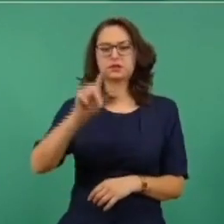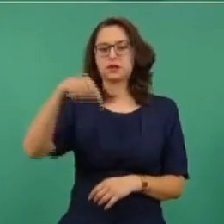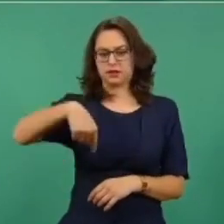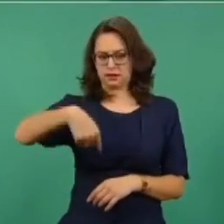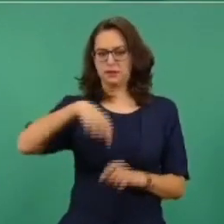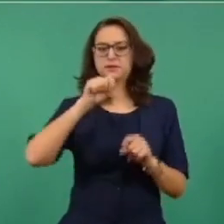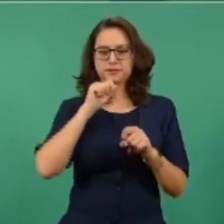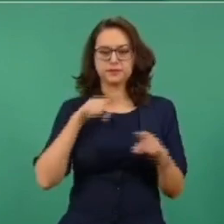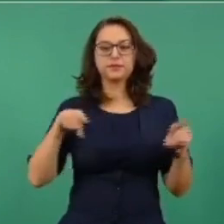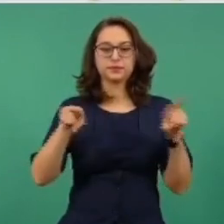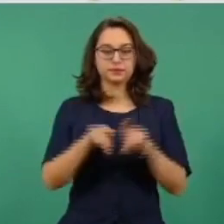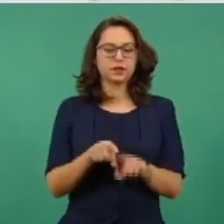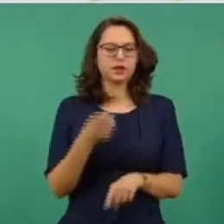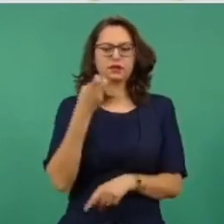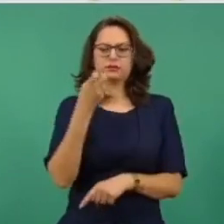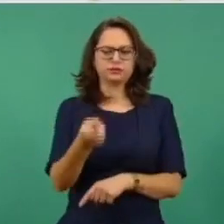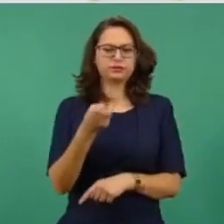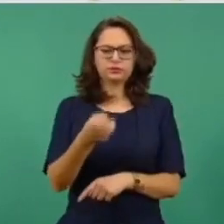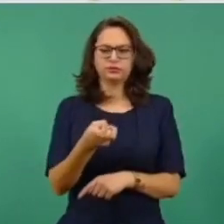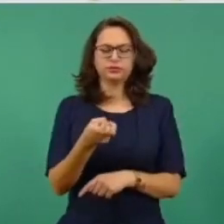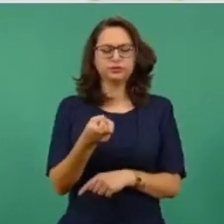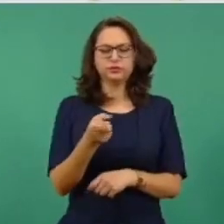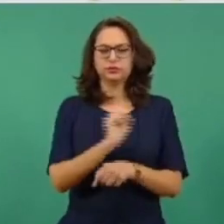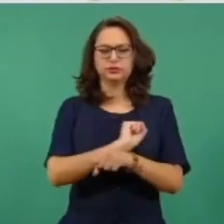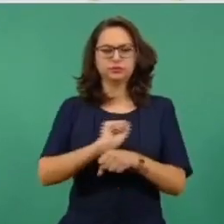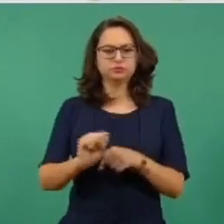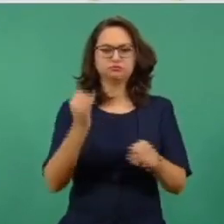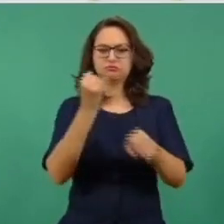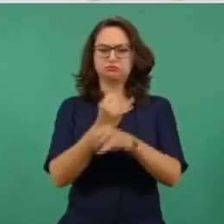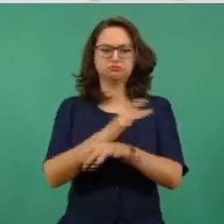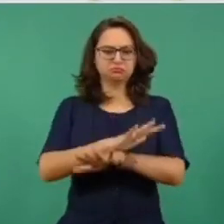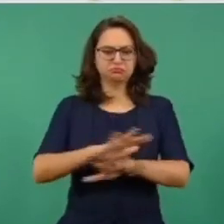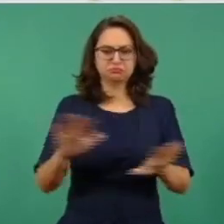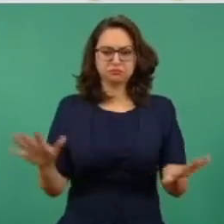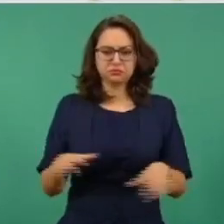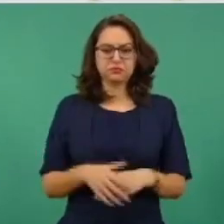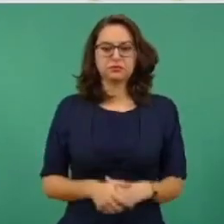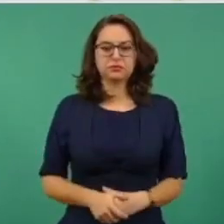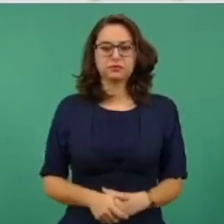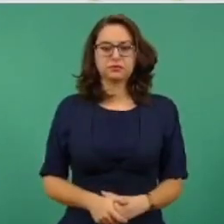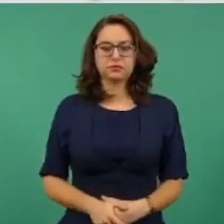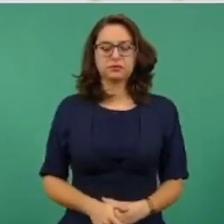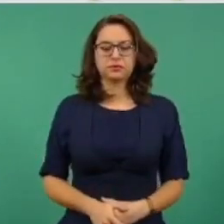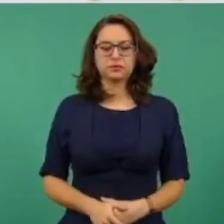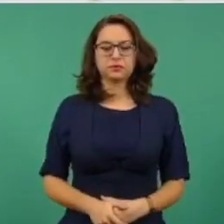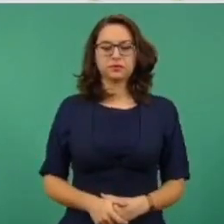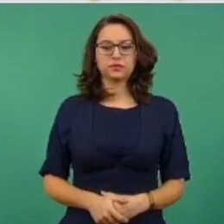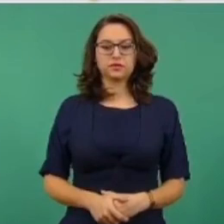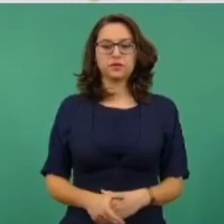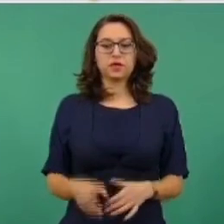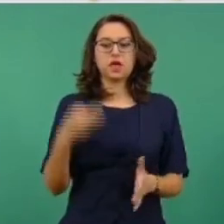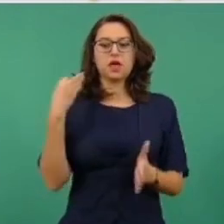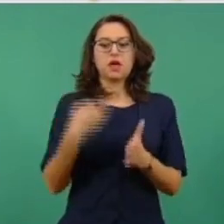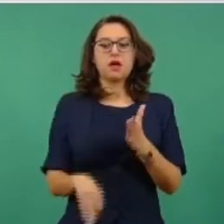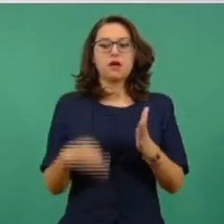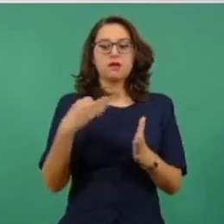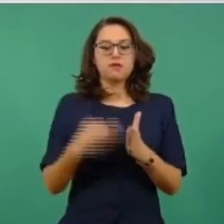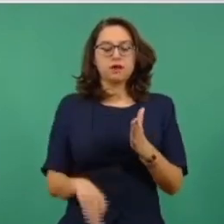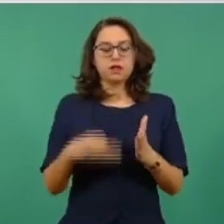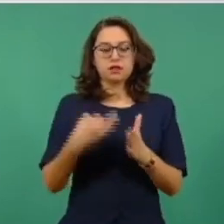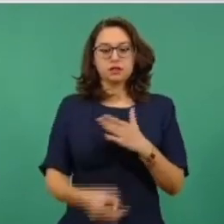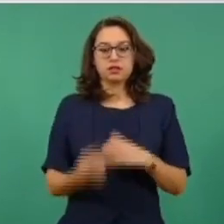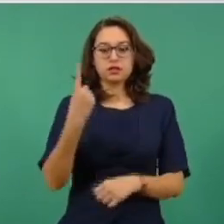aquí. Eso es básicamente lo que quería informarles. Quedó pendiente